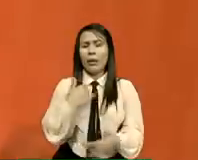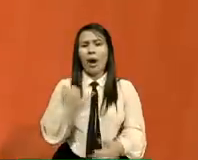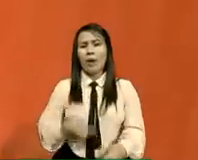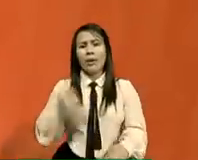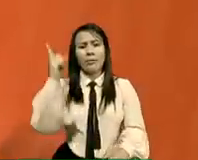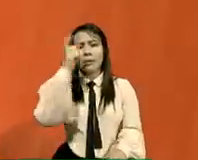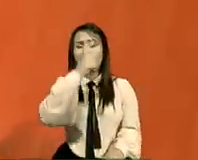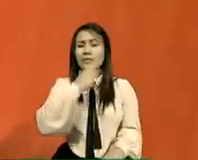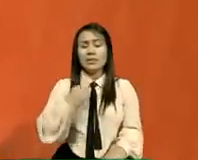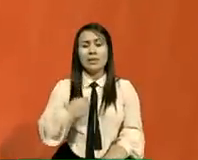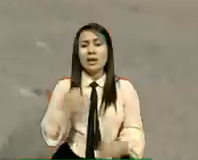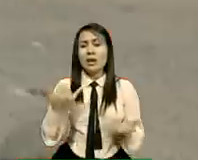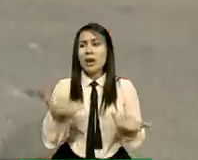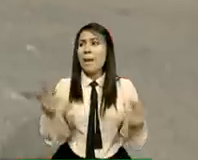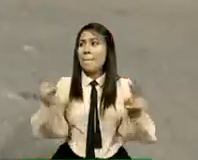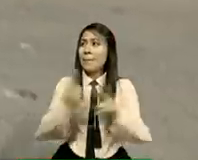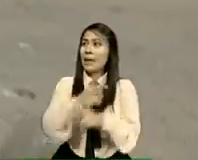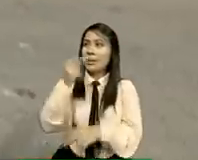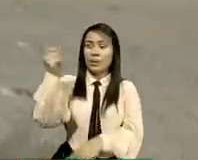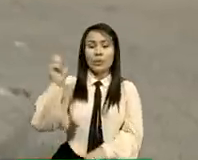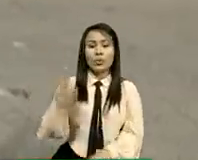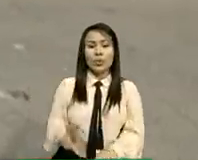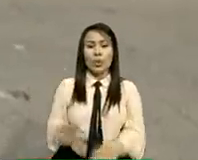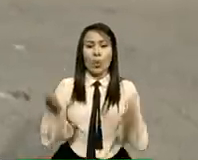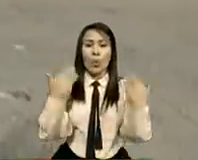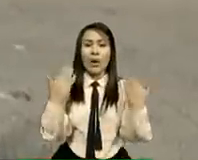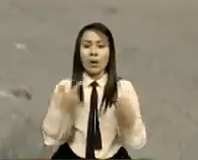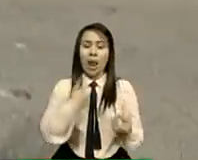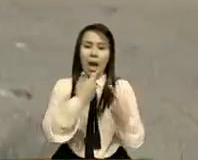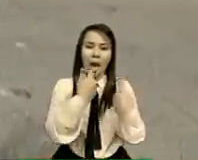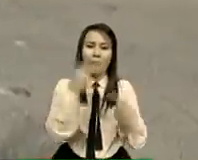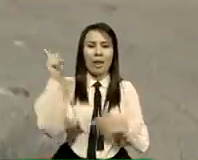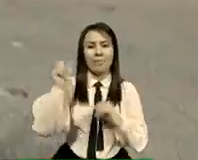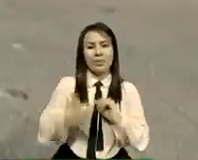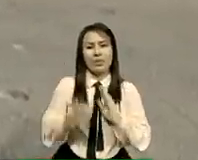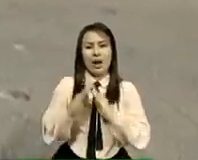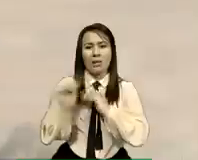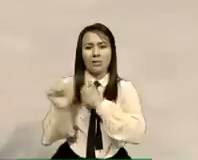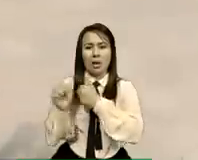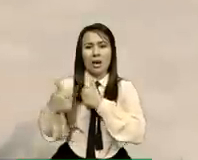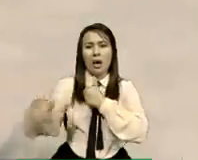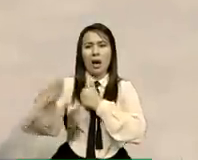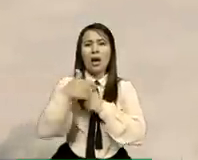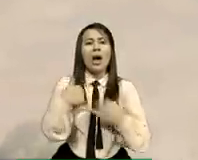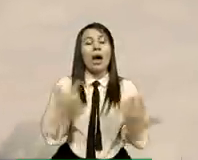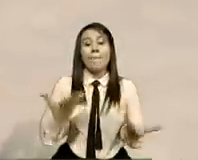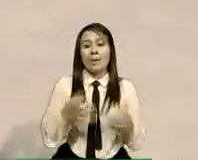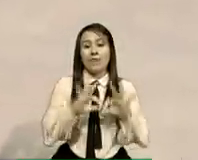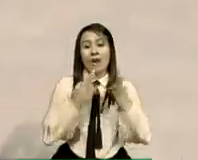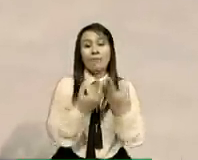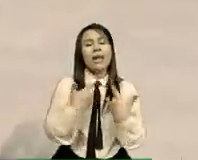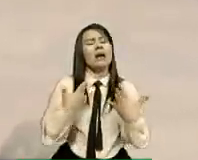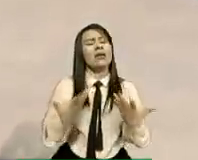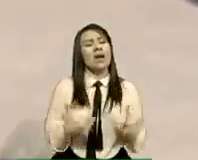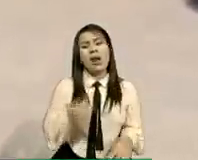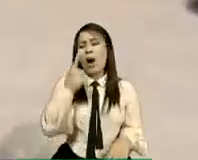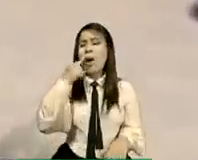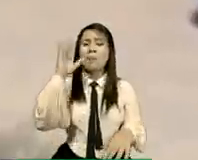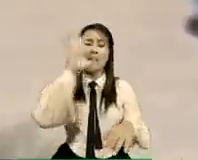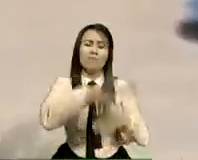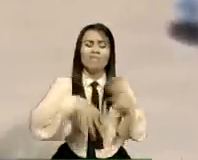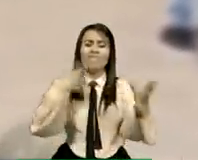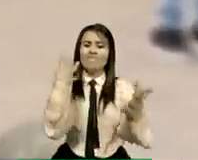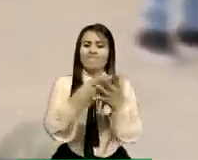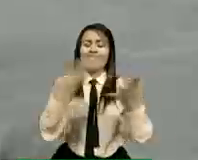asesinato que se registró en el sur de Guayaquil, donde estos ciudadanos solo piden que capturen al sujeto que disparó por más de